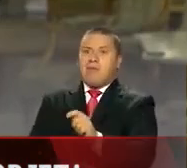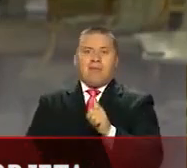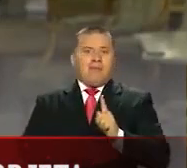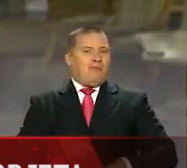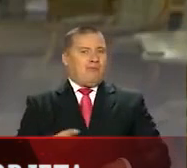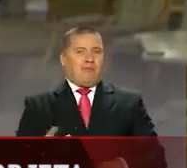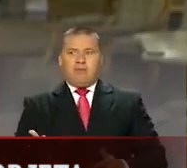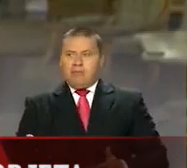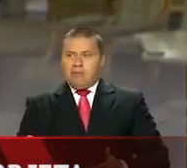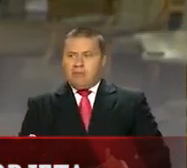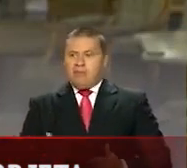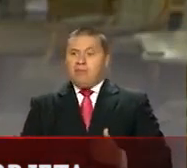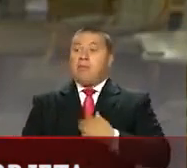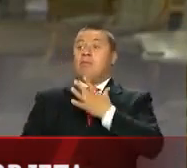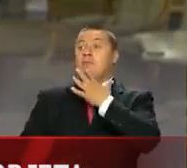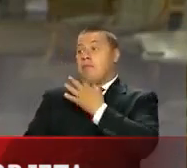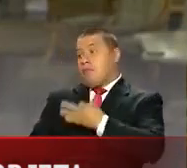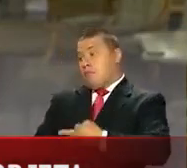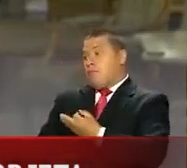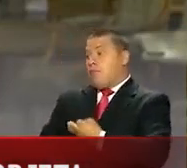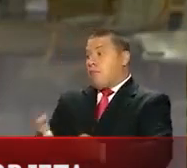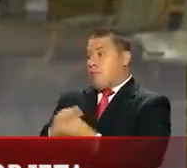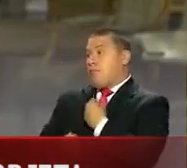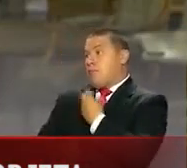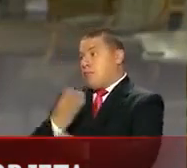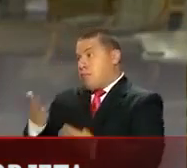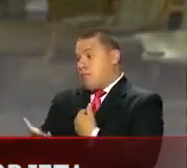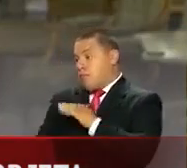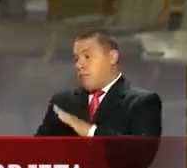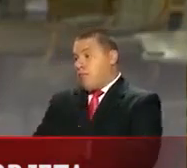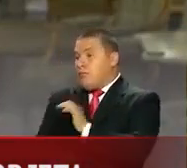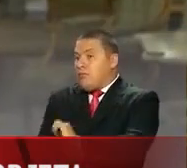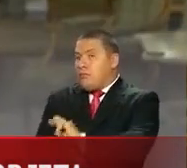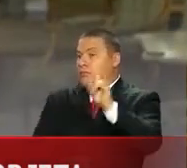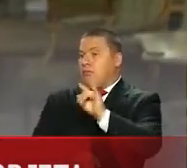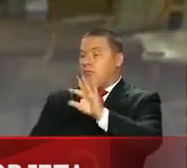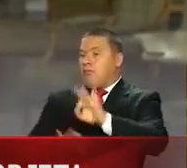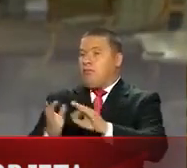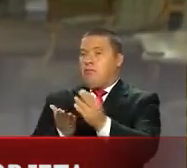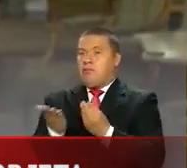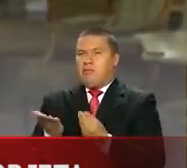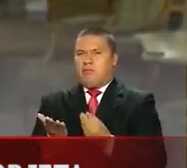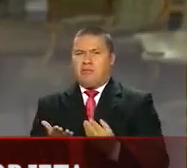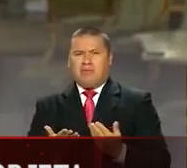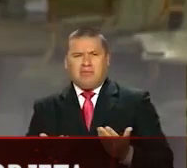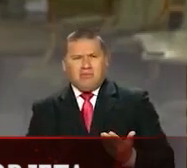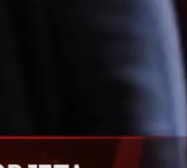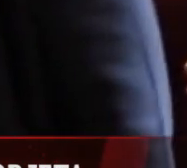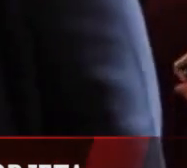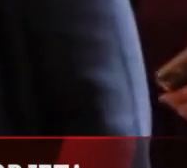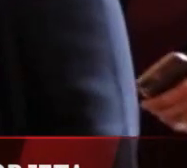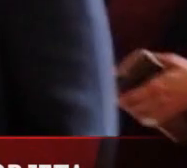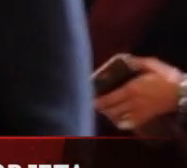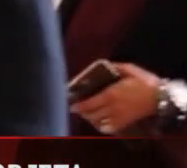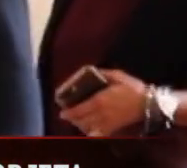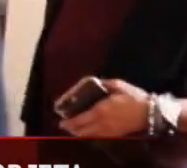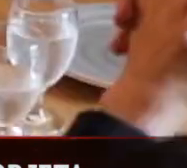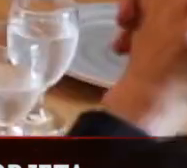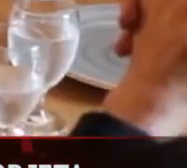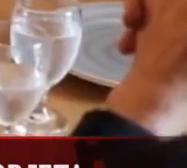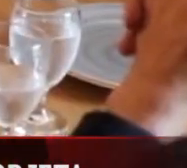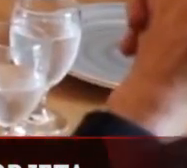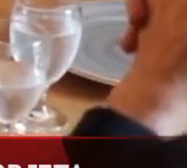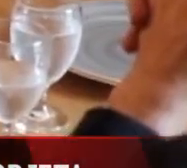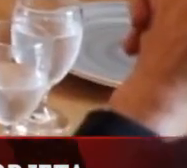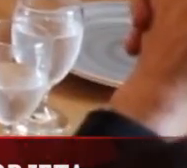al ofrecimiento de la verdad sin establecer ningún tipo de término ni oportunidad para hacerlo en ese sentido el